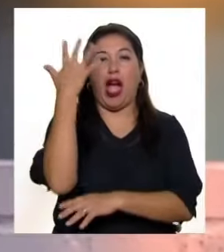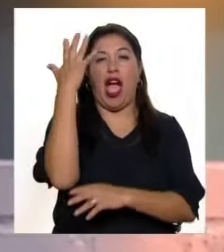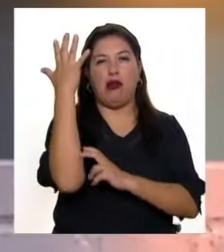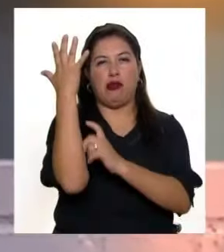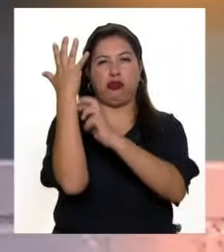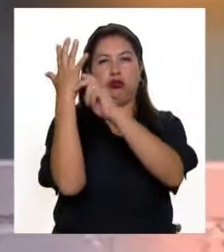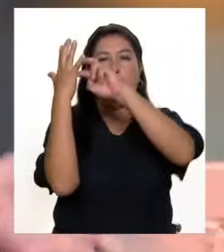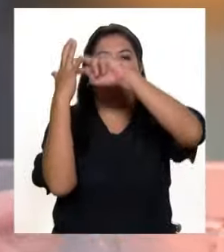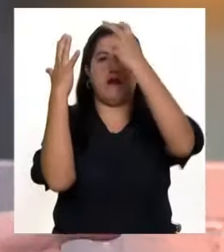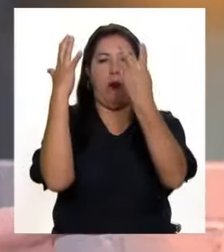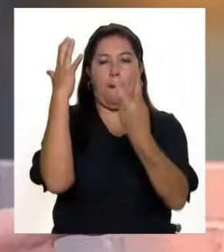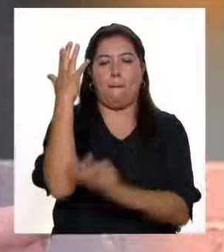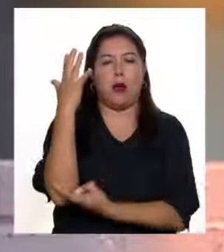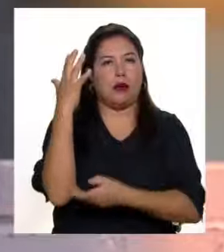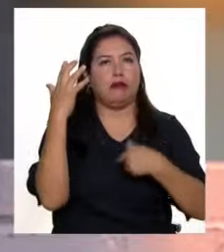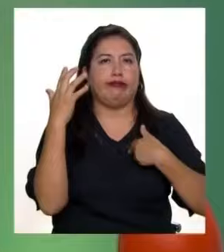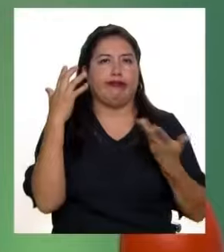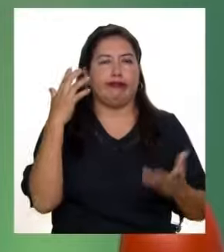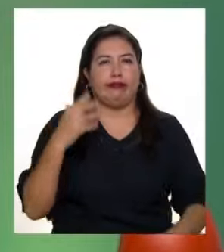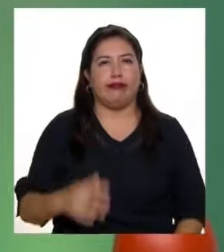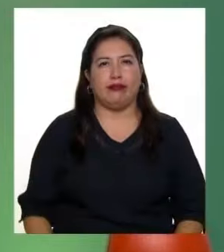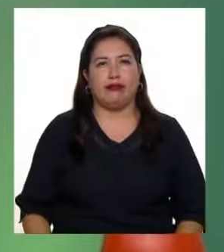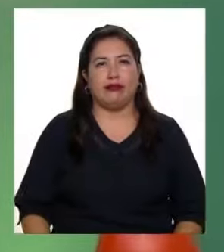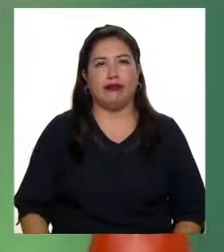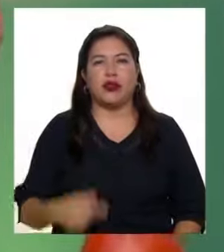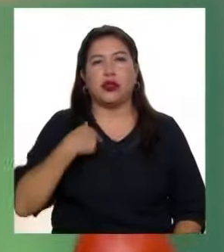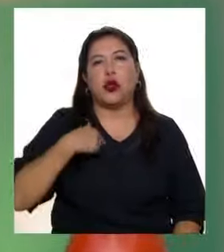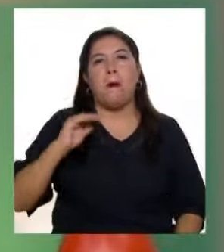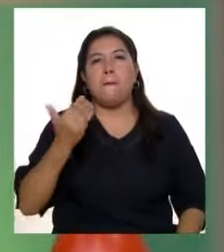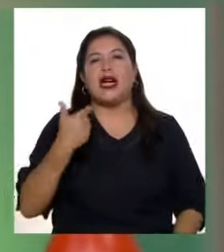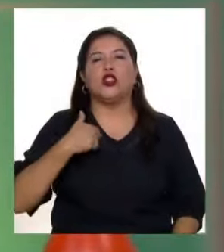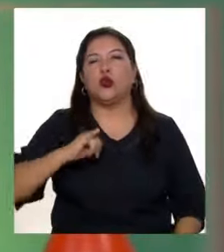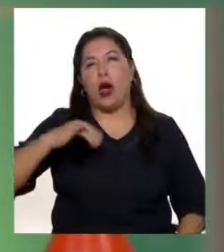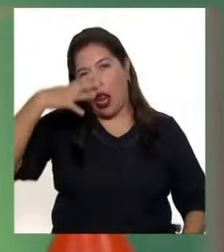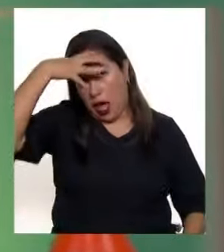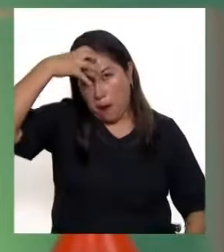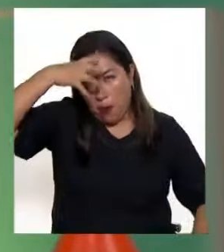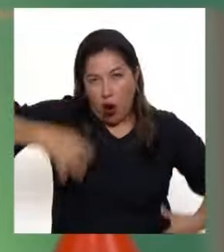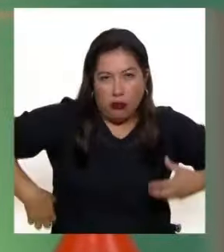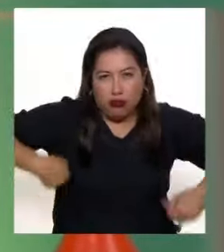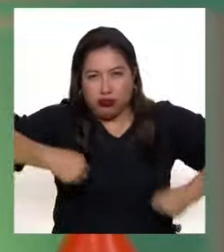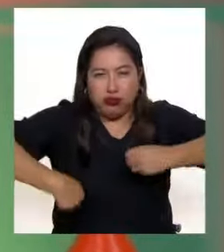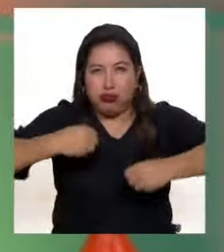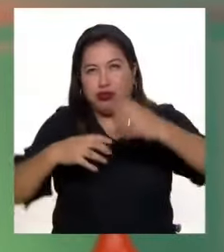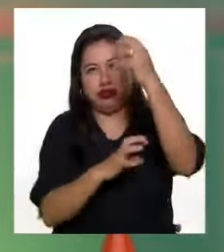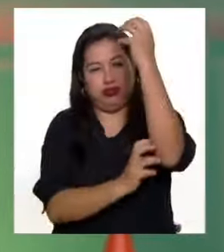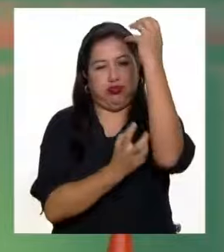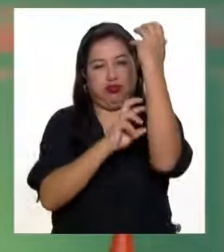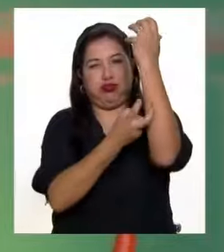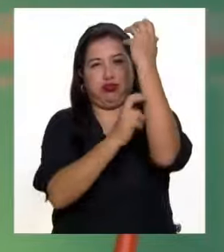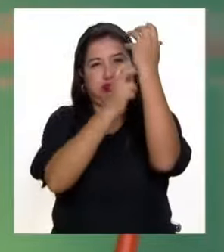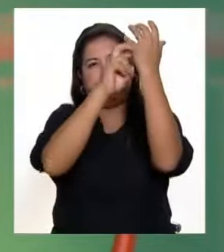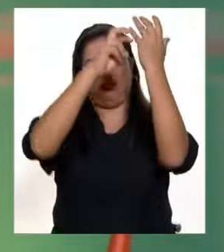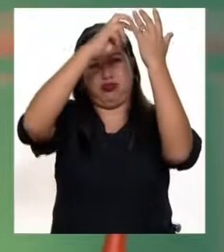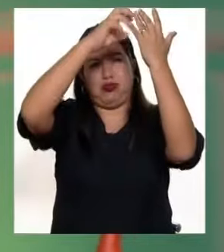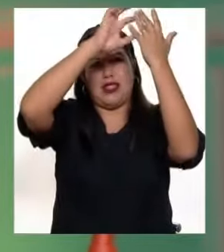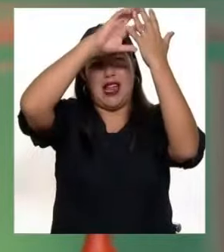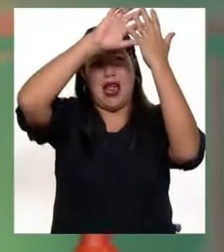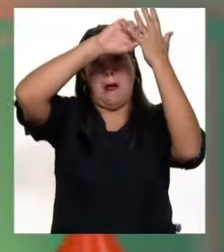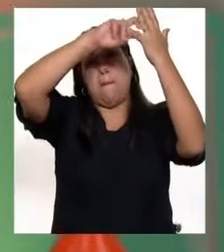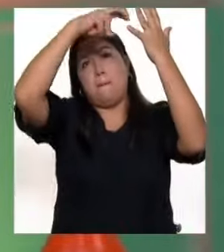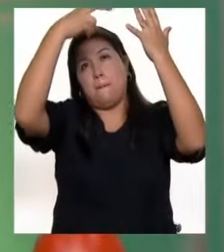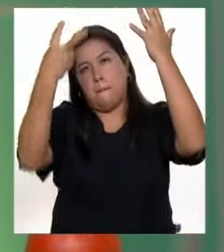Se cayó del árbol. ¿Por traviesa? Porque me alucinaba un mono, entonces me iba colgando de las ramas y me agarré de una rama media entre gruesa y delgada, no me aguantó